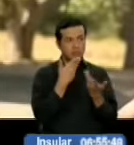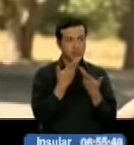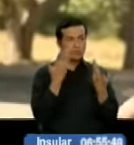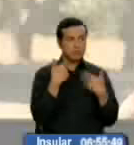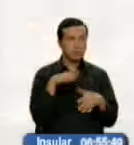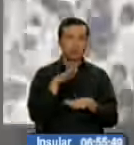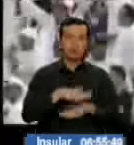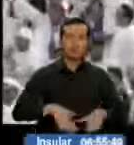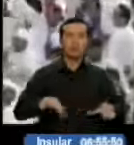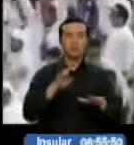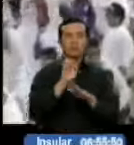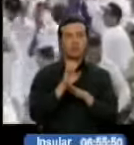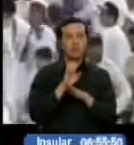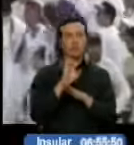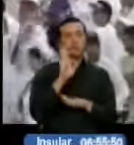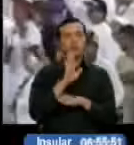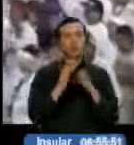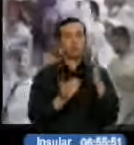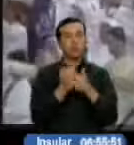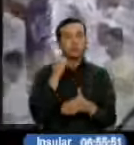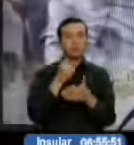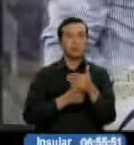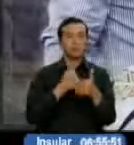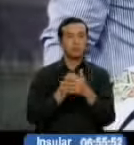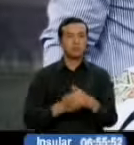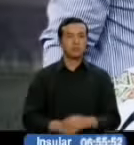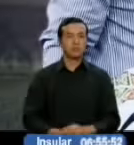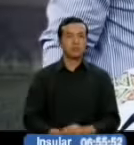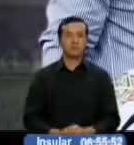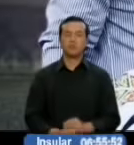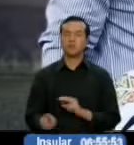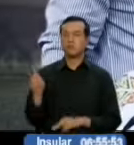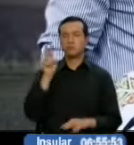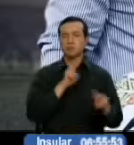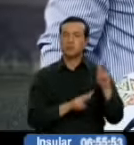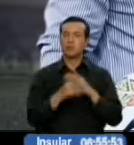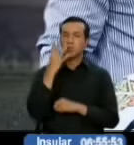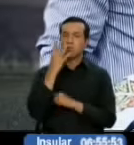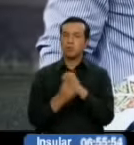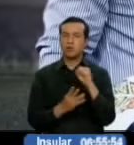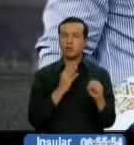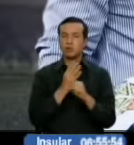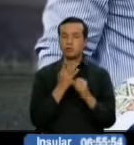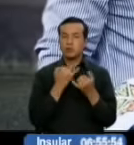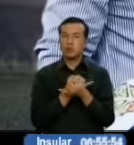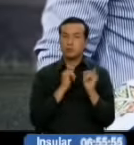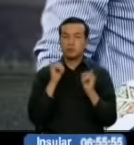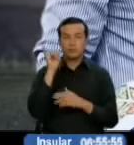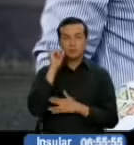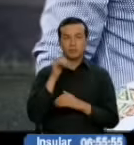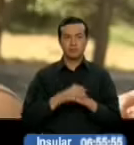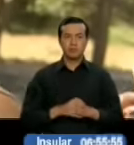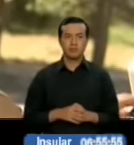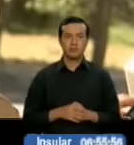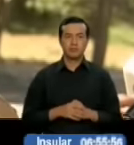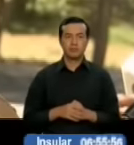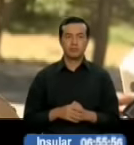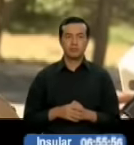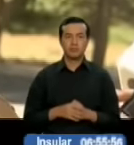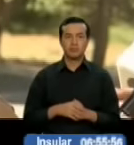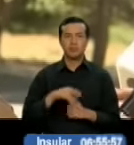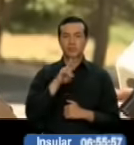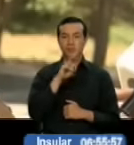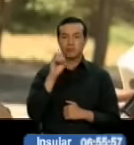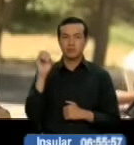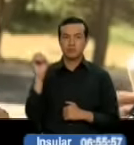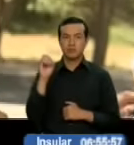en nuestro país y sobre su nuevo reto. Evaluación final de los 4 años con Independiente del Valle. Yo iba a hacer 200